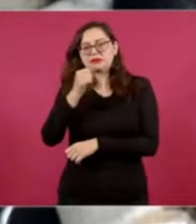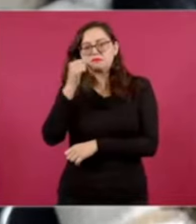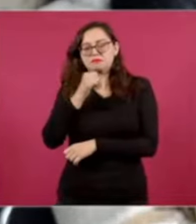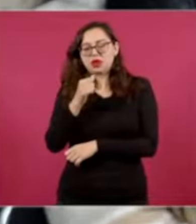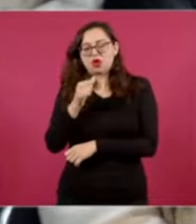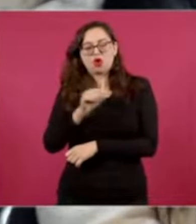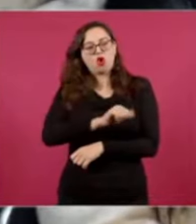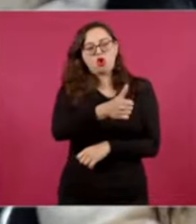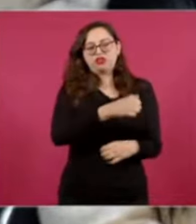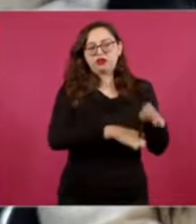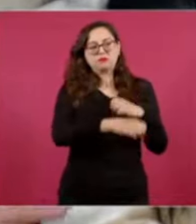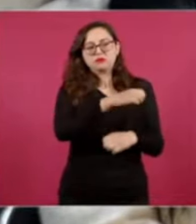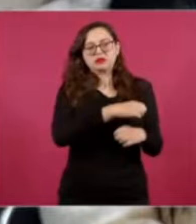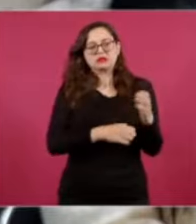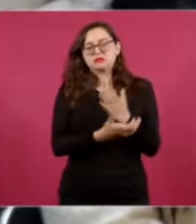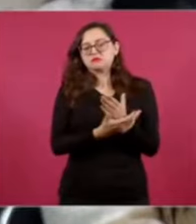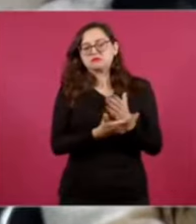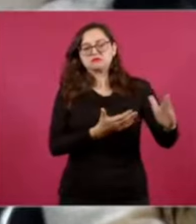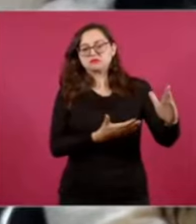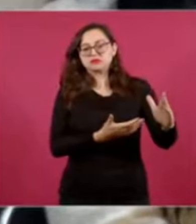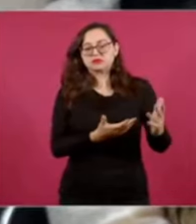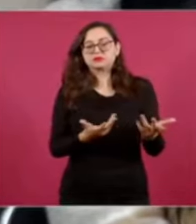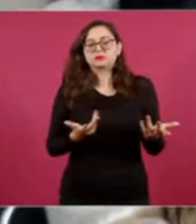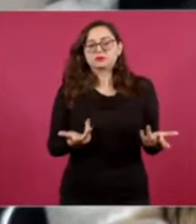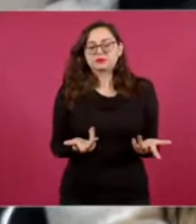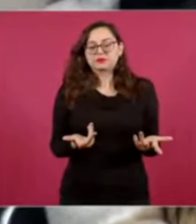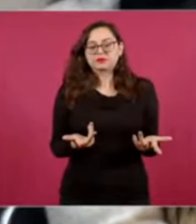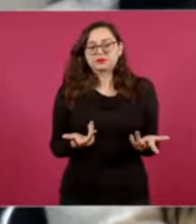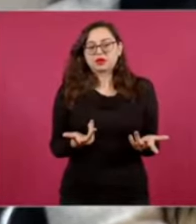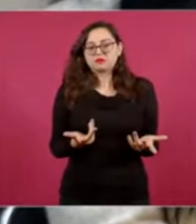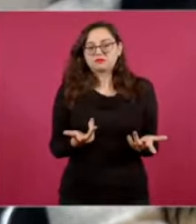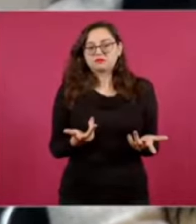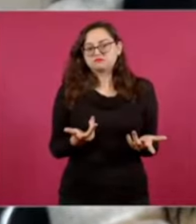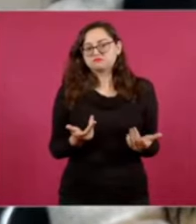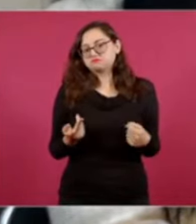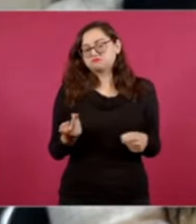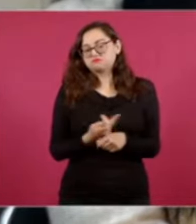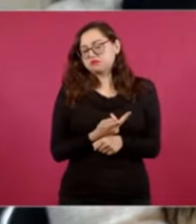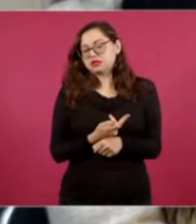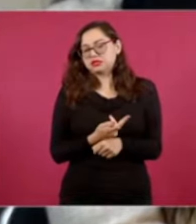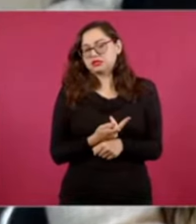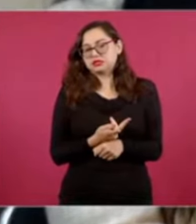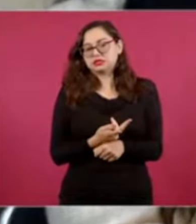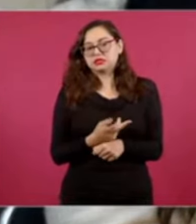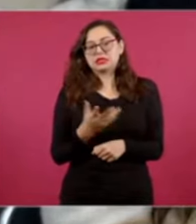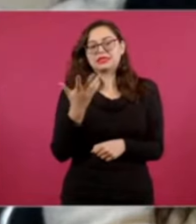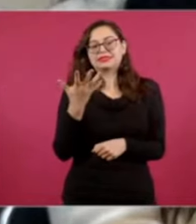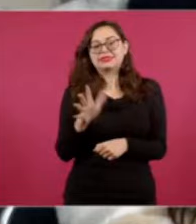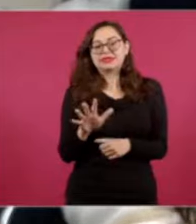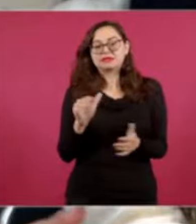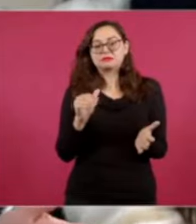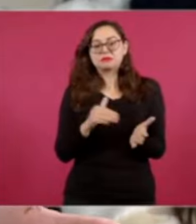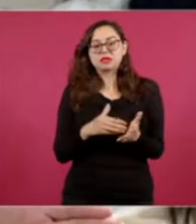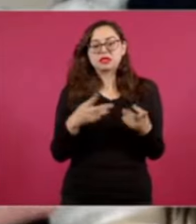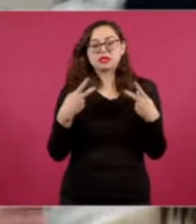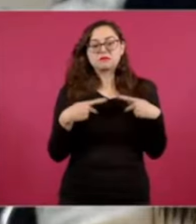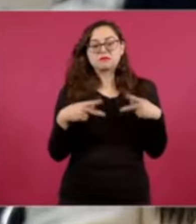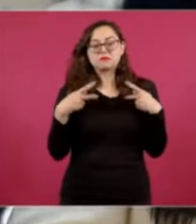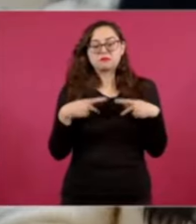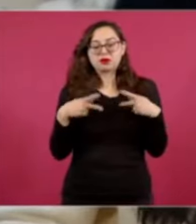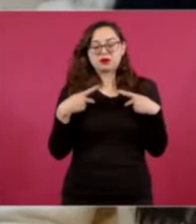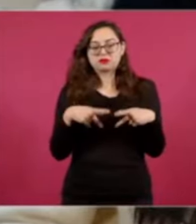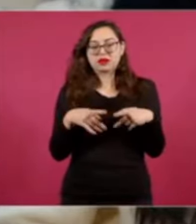de lado a otras que pueden concursar, y esto pone pues en riesgo aproximadamente a 10,000 personas que